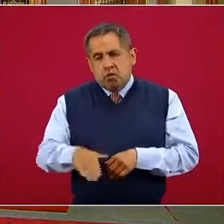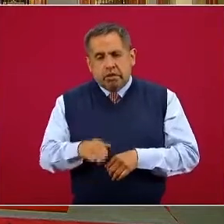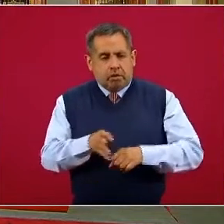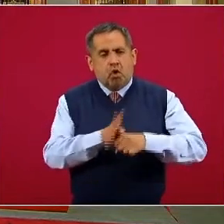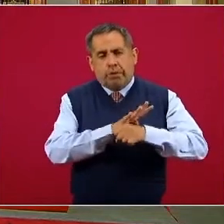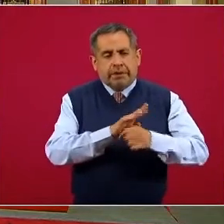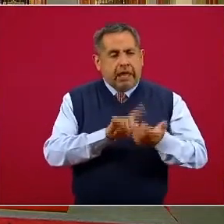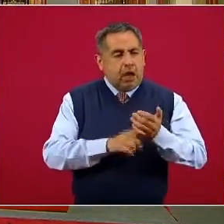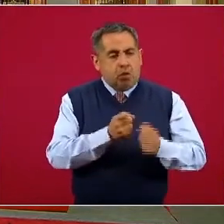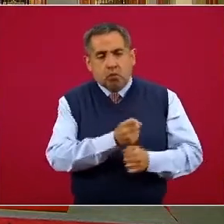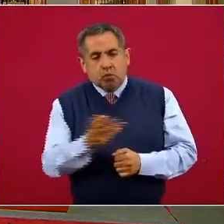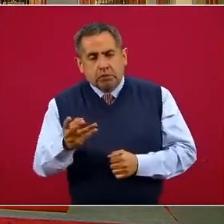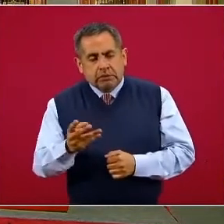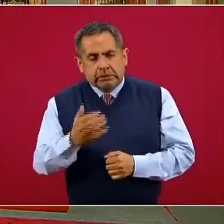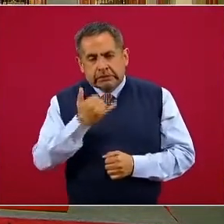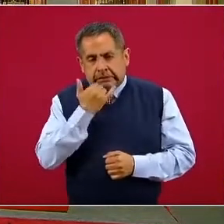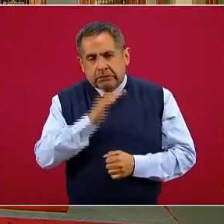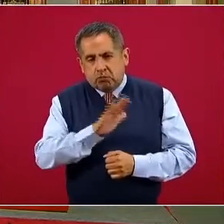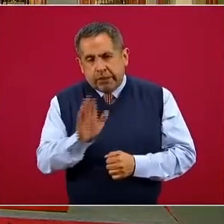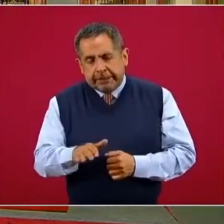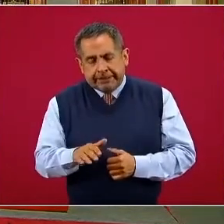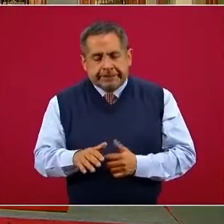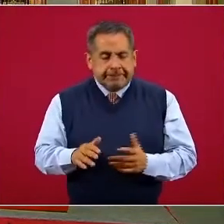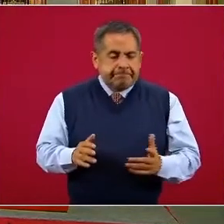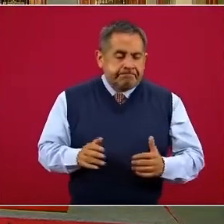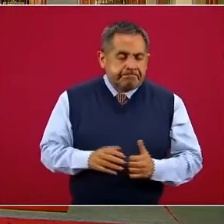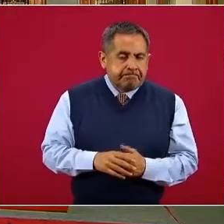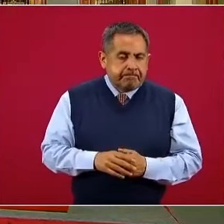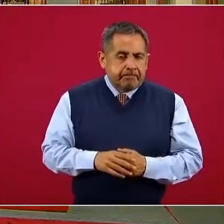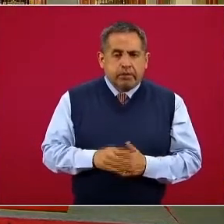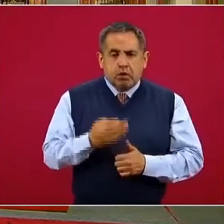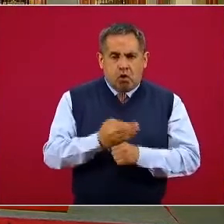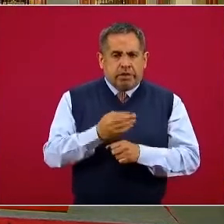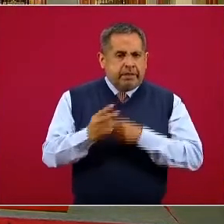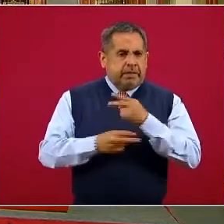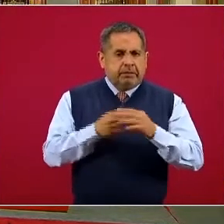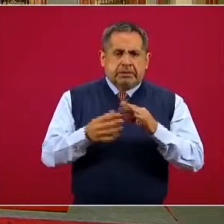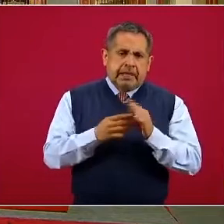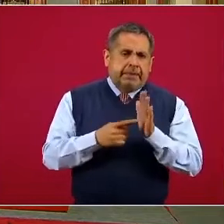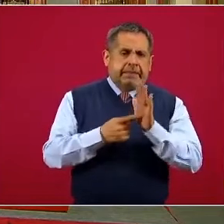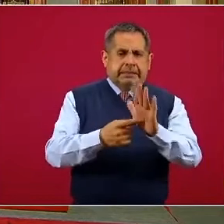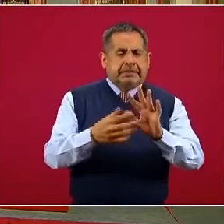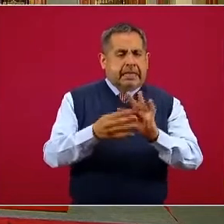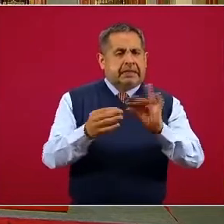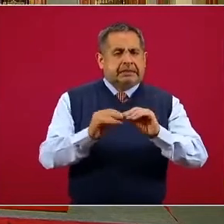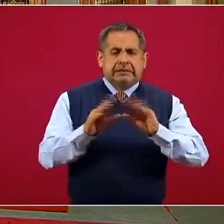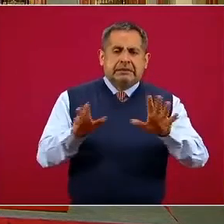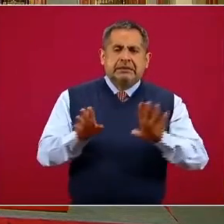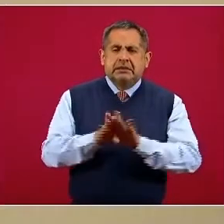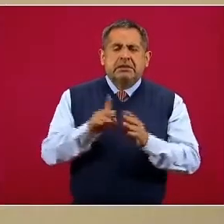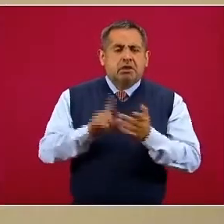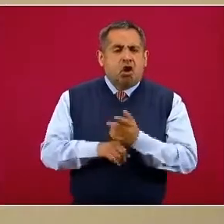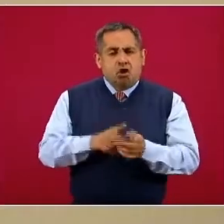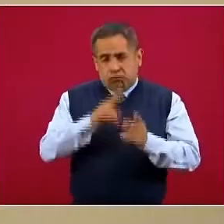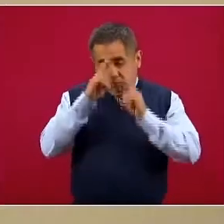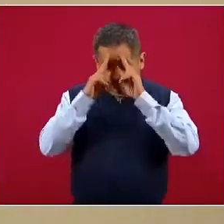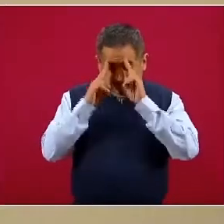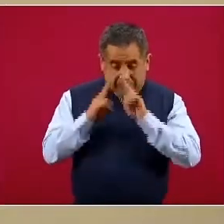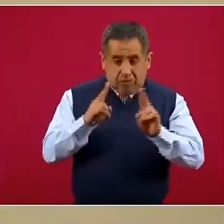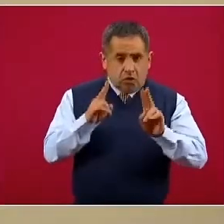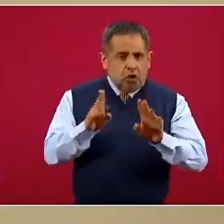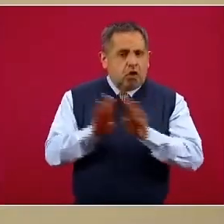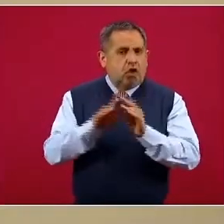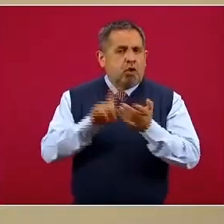COVID, como complemento, insisto, aquí vamos a presentar un homenaje